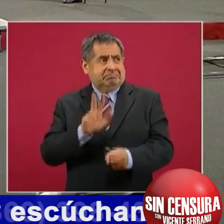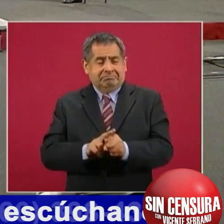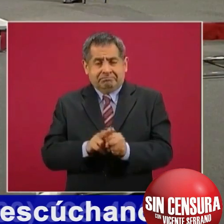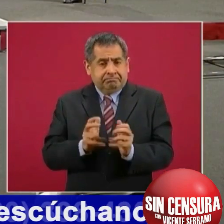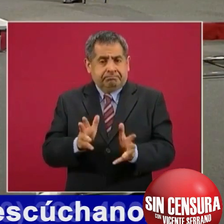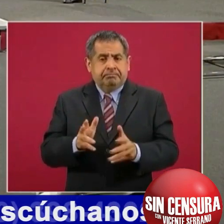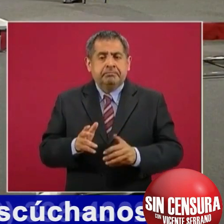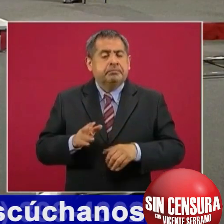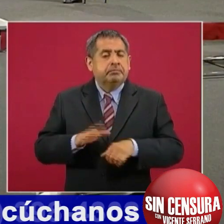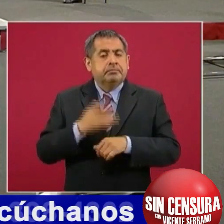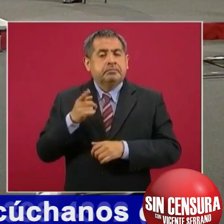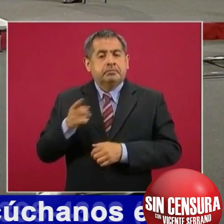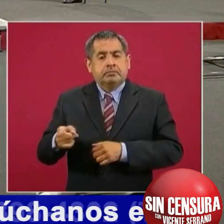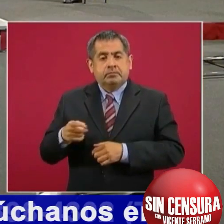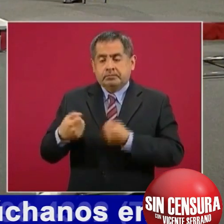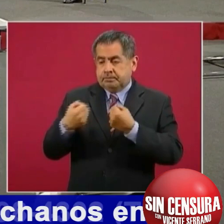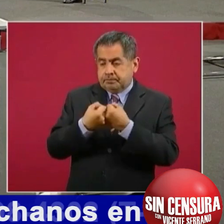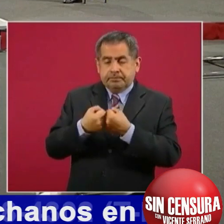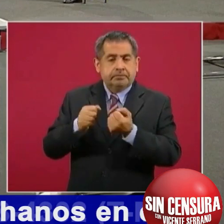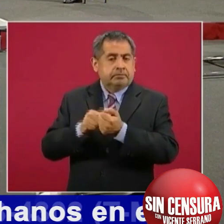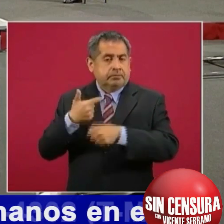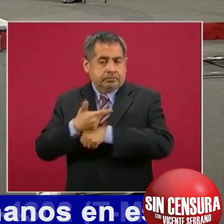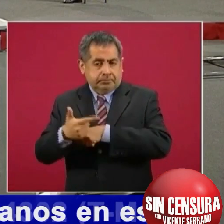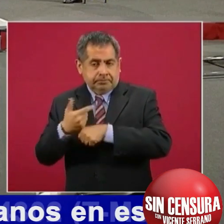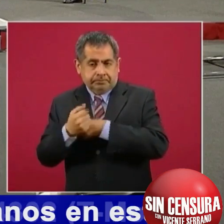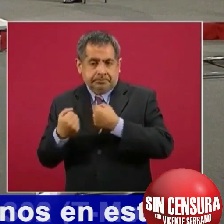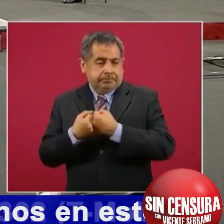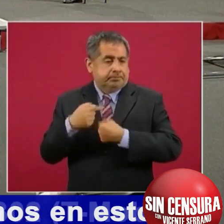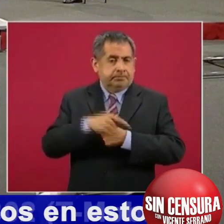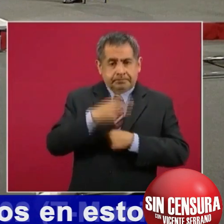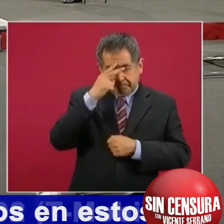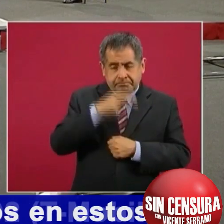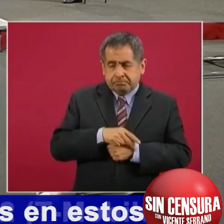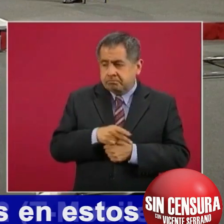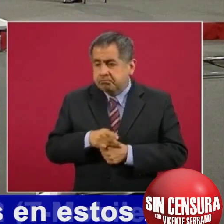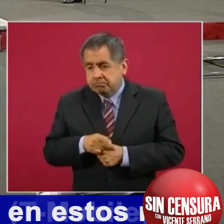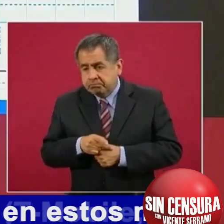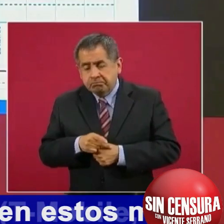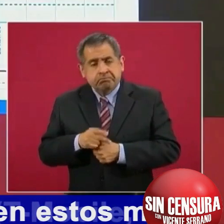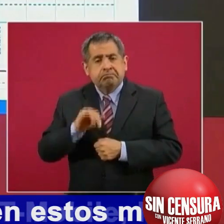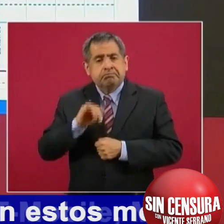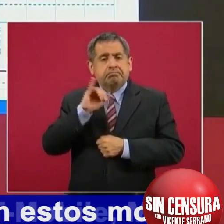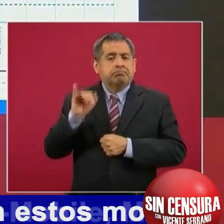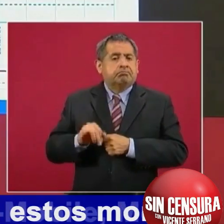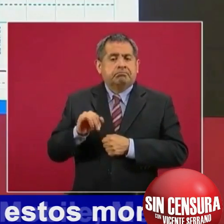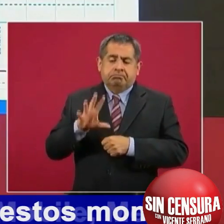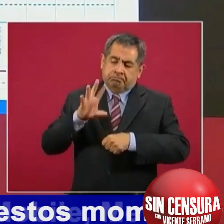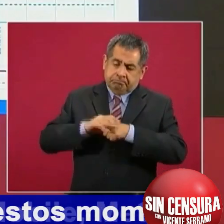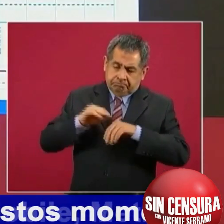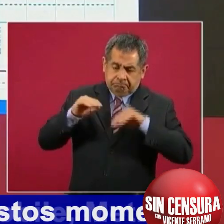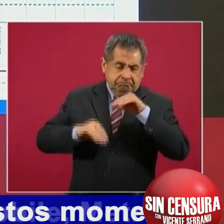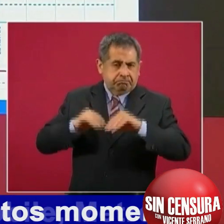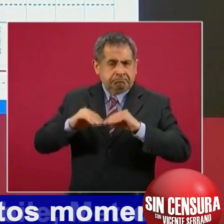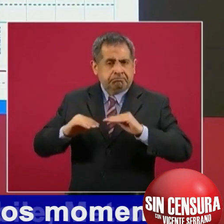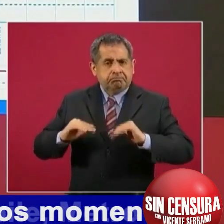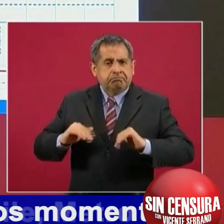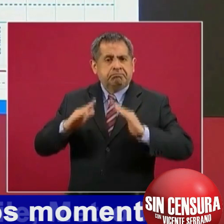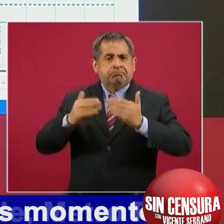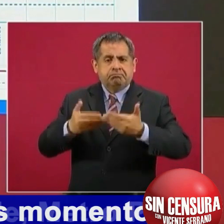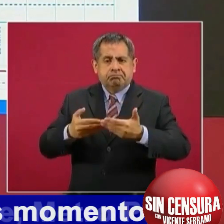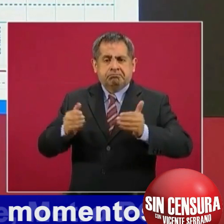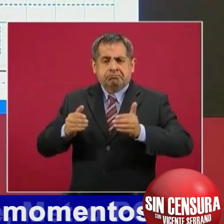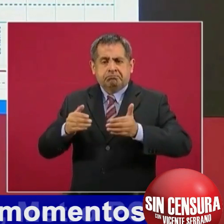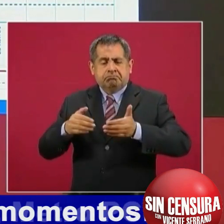de límites con Guatemala nunca se ha permitido hacer una